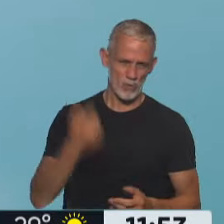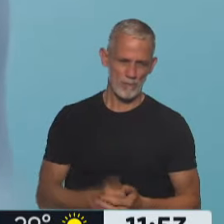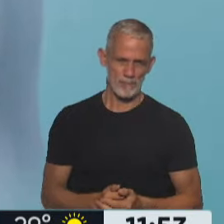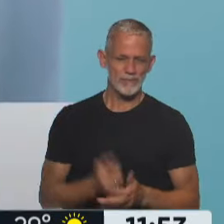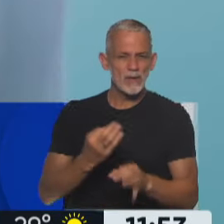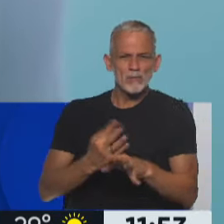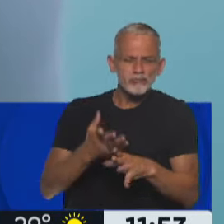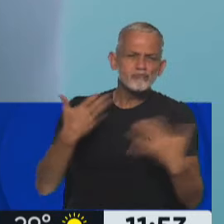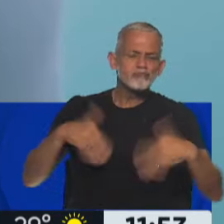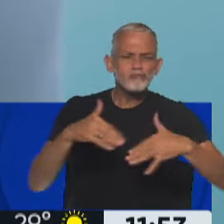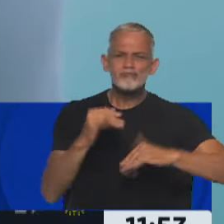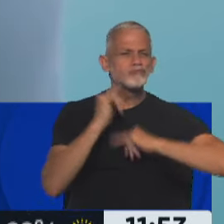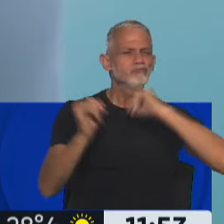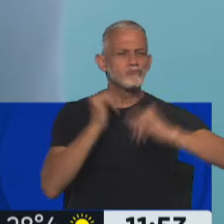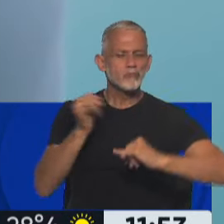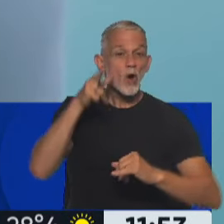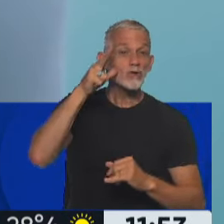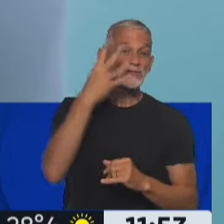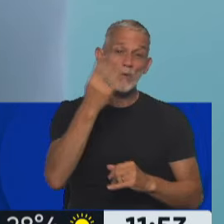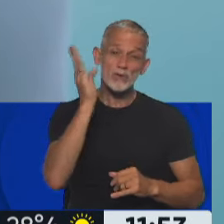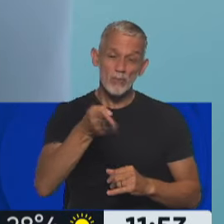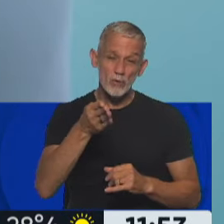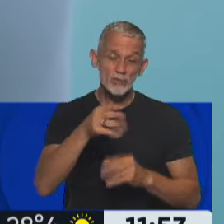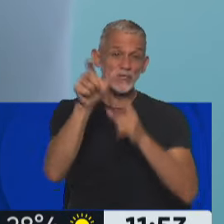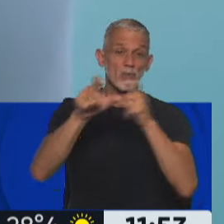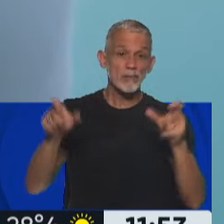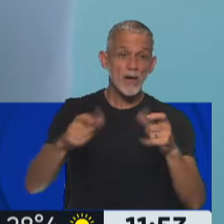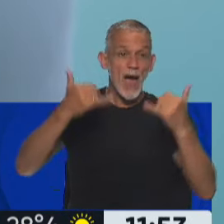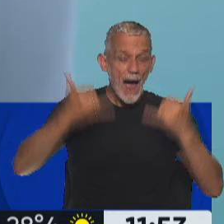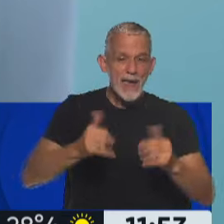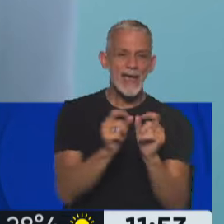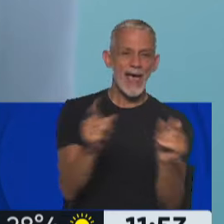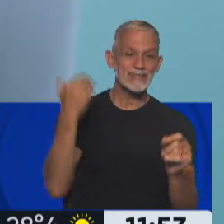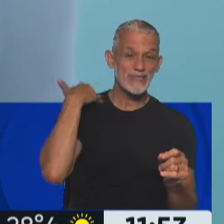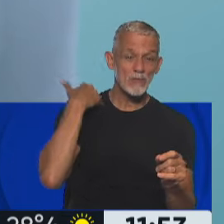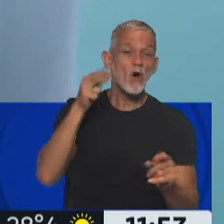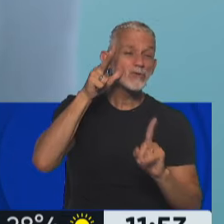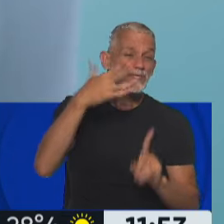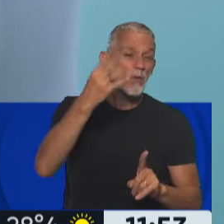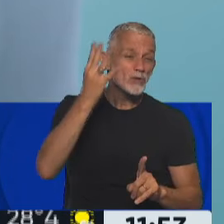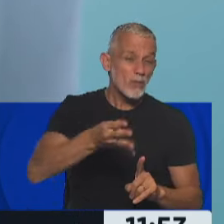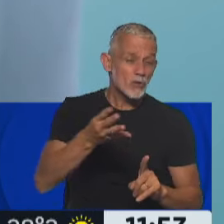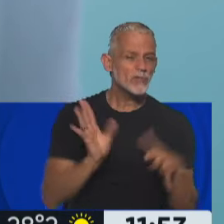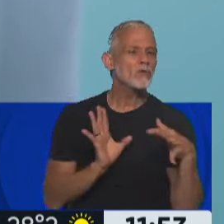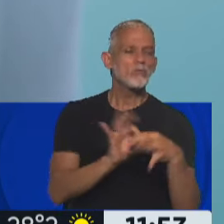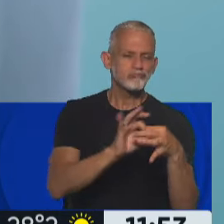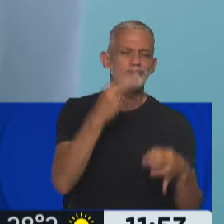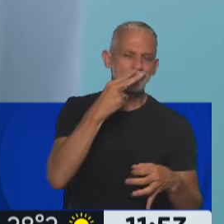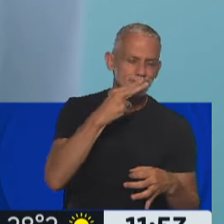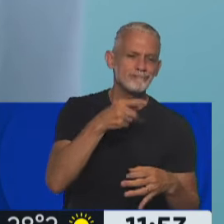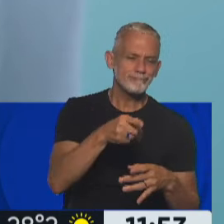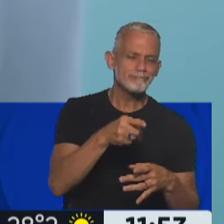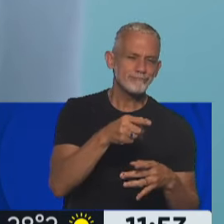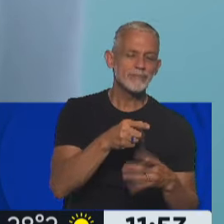los especialistas destacan que el 84 por de los pacientes de cáncer de pulmón está asociado al tabaquismo